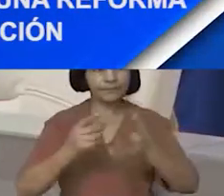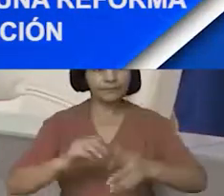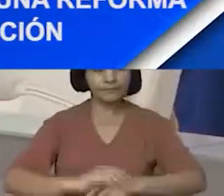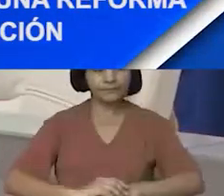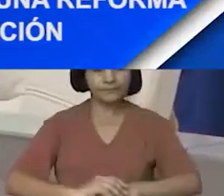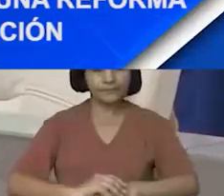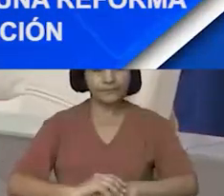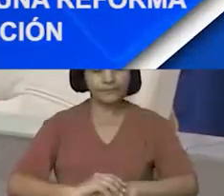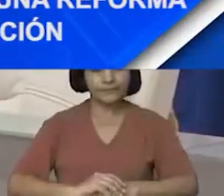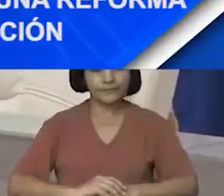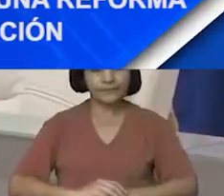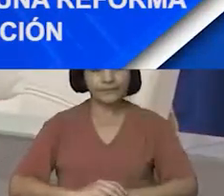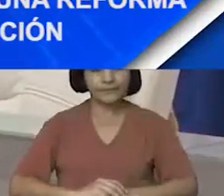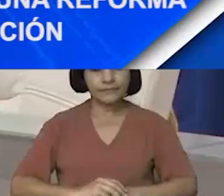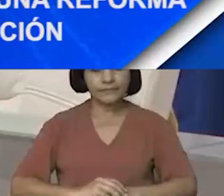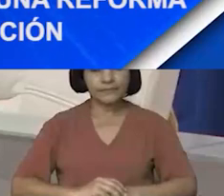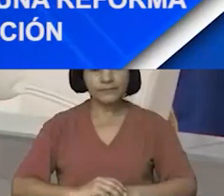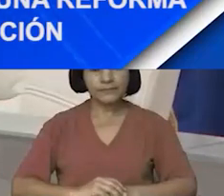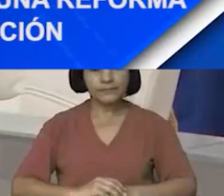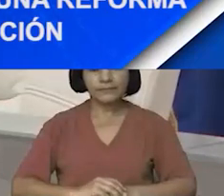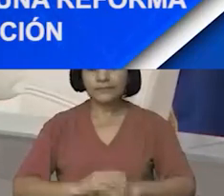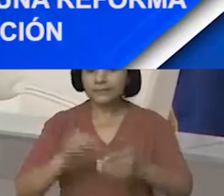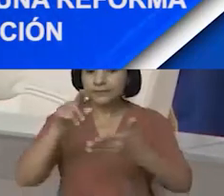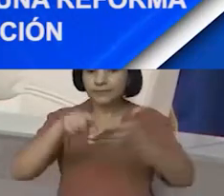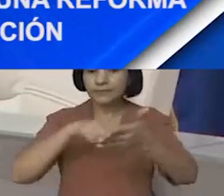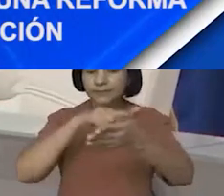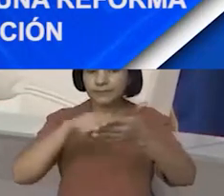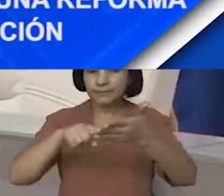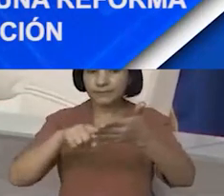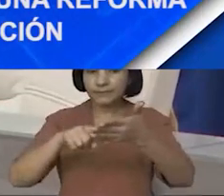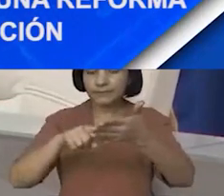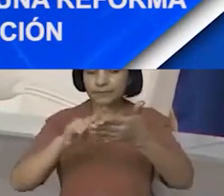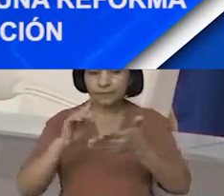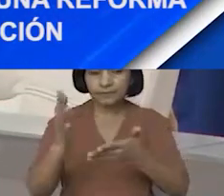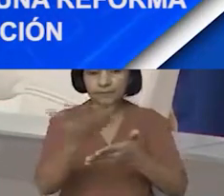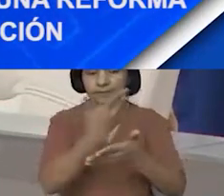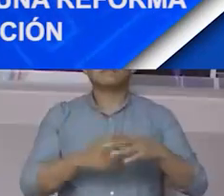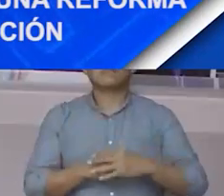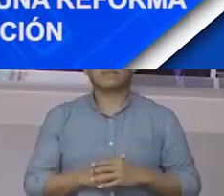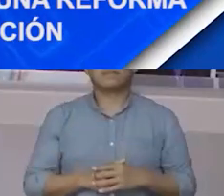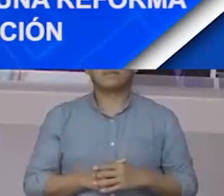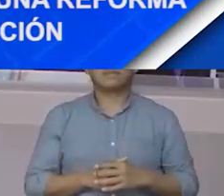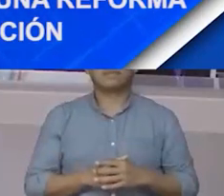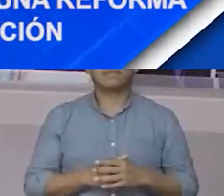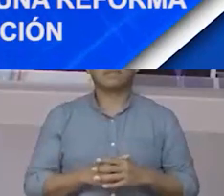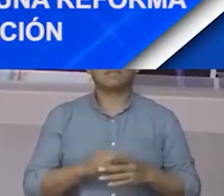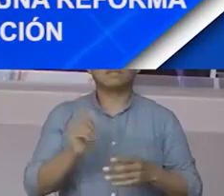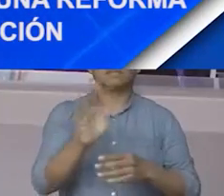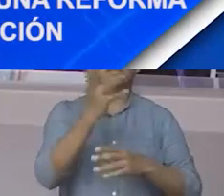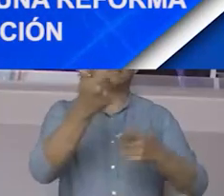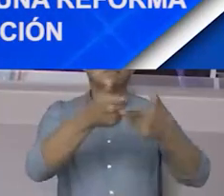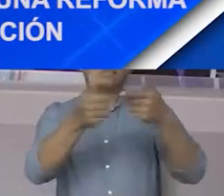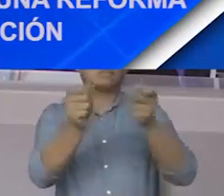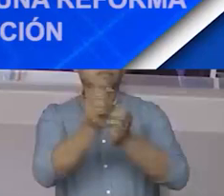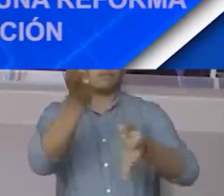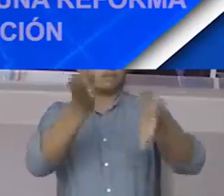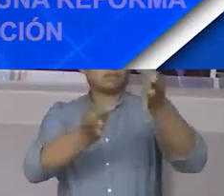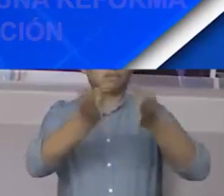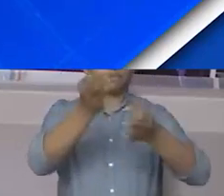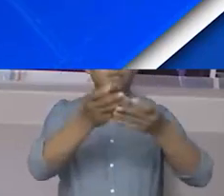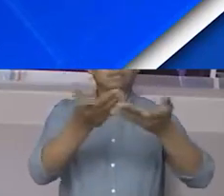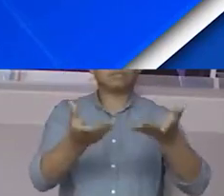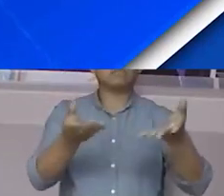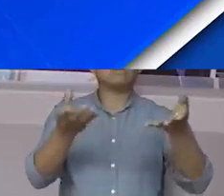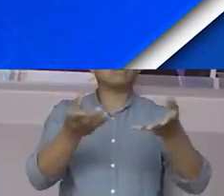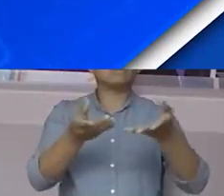del Estado en entes autónomos y gobiernos municipales. Los tribunales de justicia